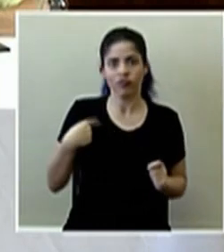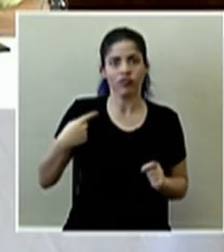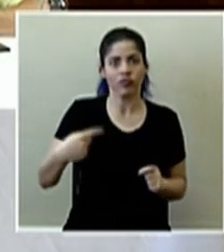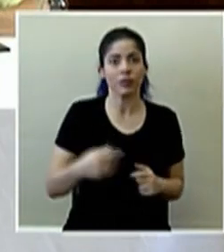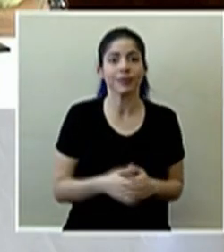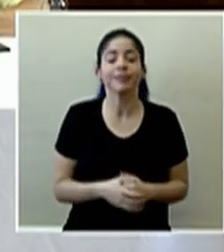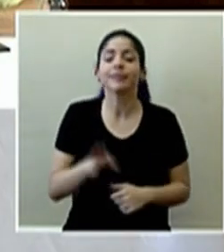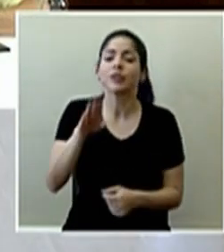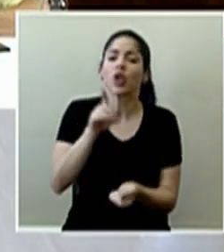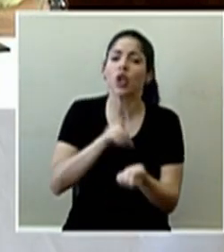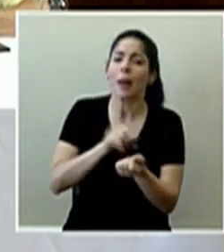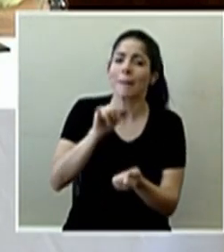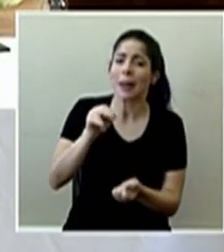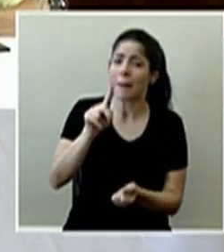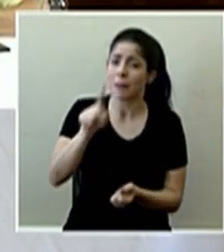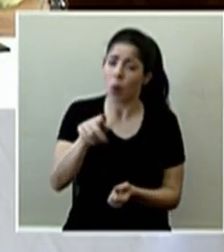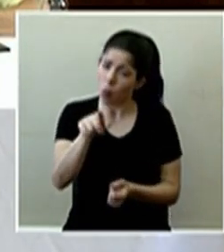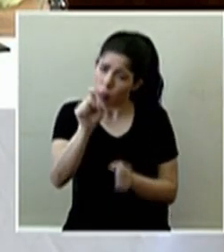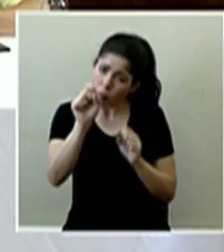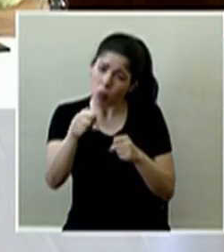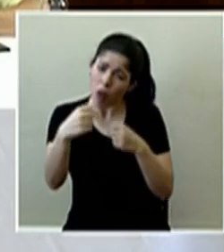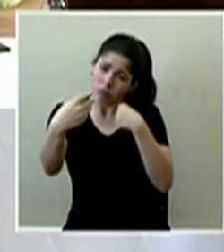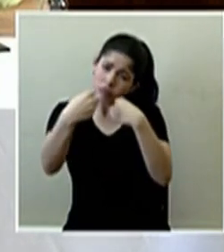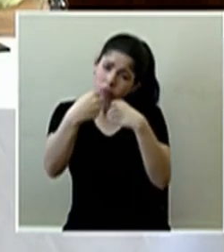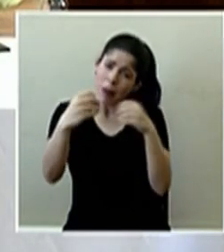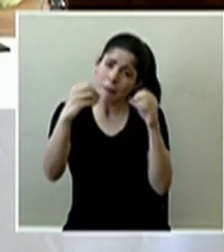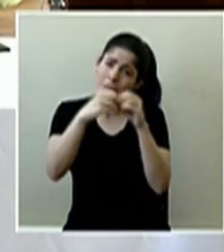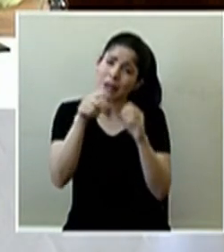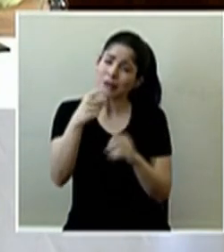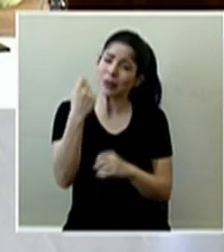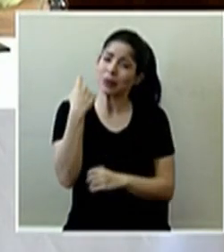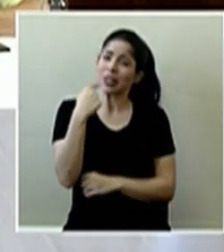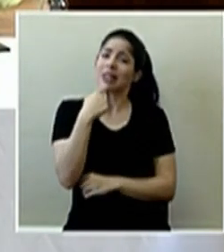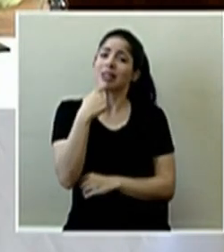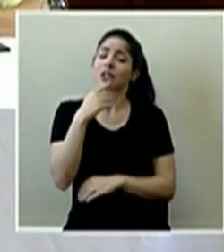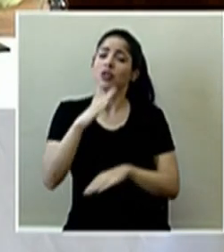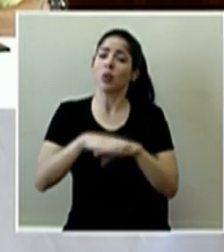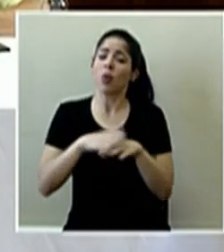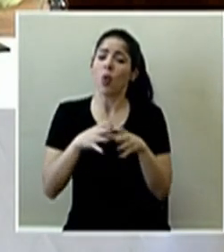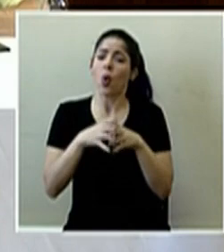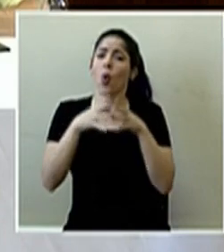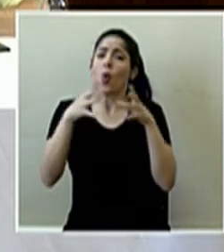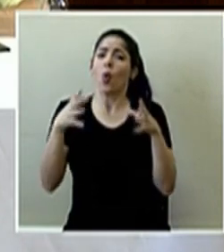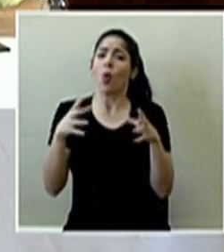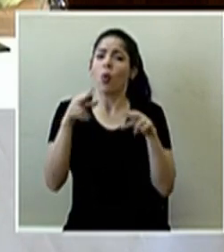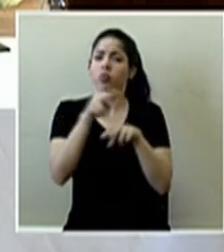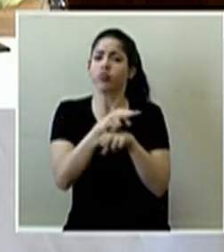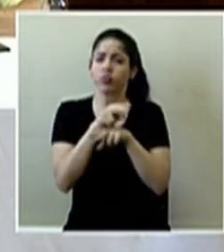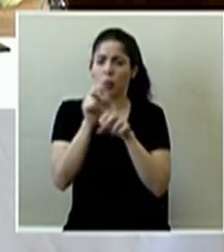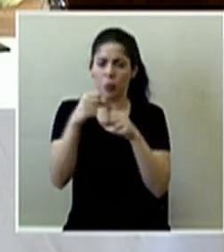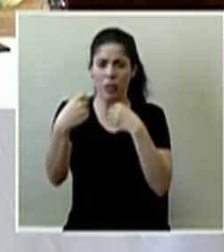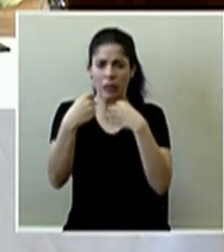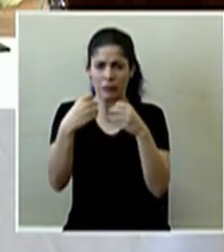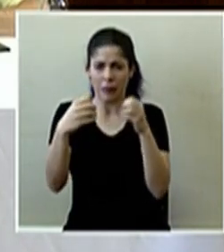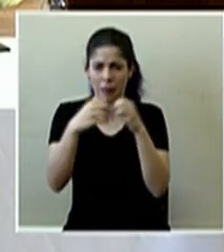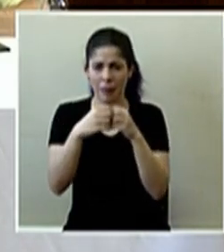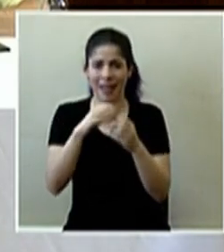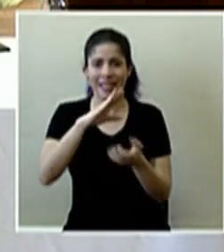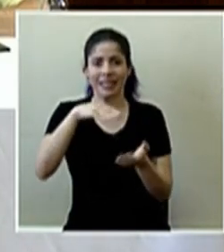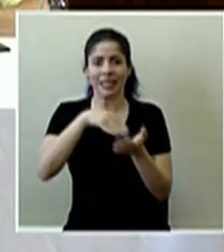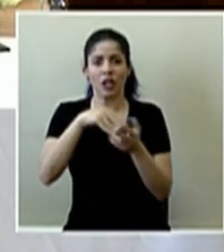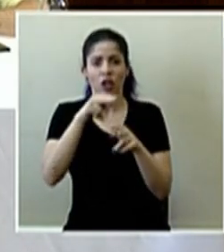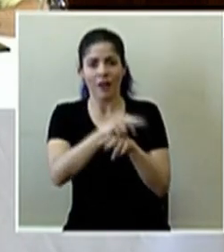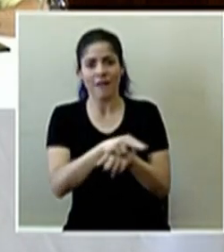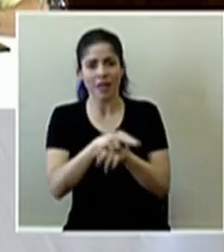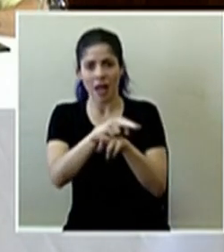misma línea, doctor Marín, nos consultan si usted podría desarrollar más la mención que hizo sobre el aumento fuerte en el monitoreo y nuestros centros de